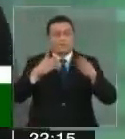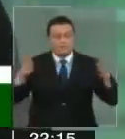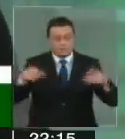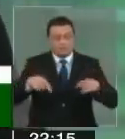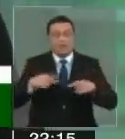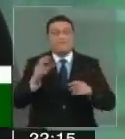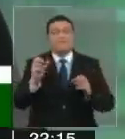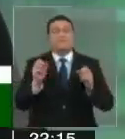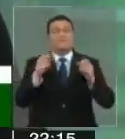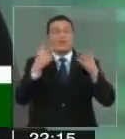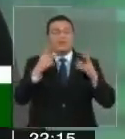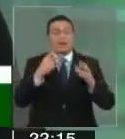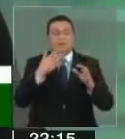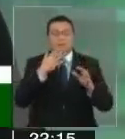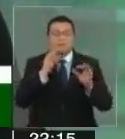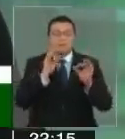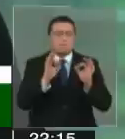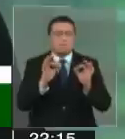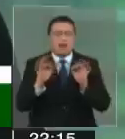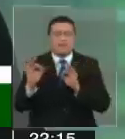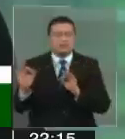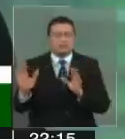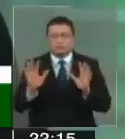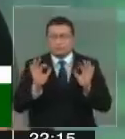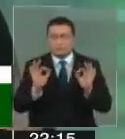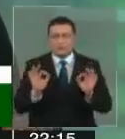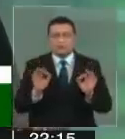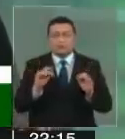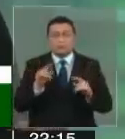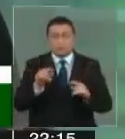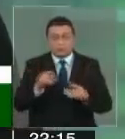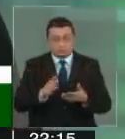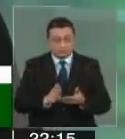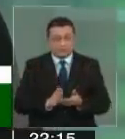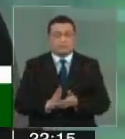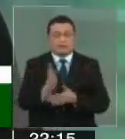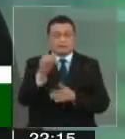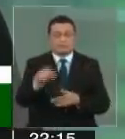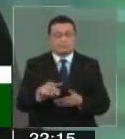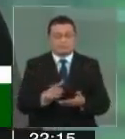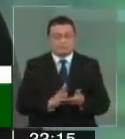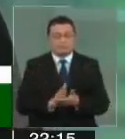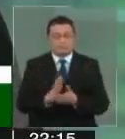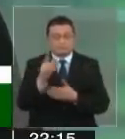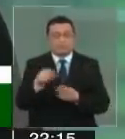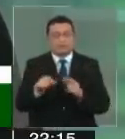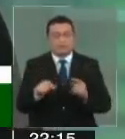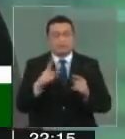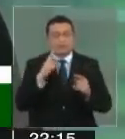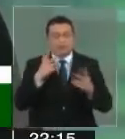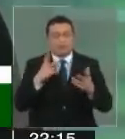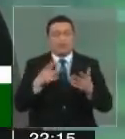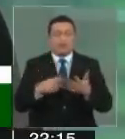vida maravillosa. Y así parte, digamos, esta aventura.